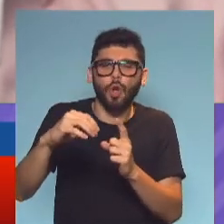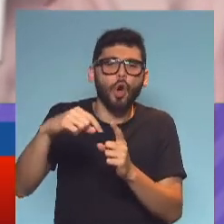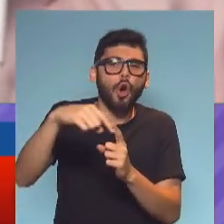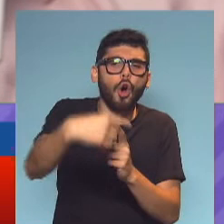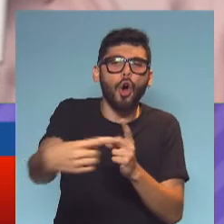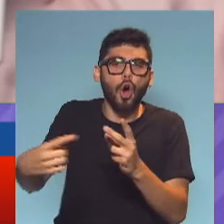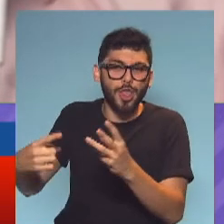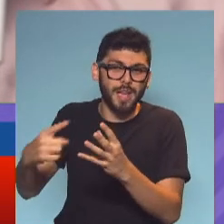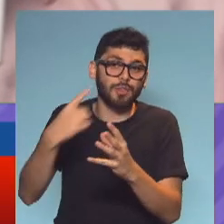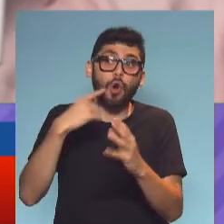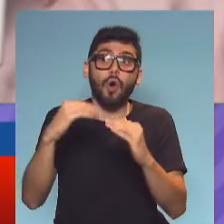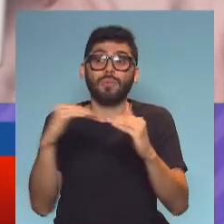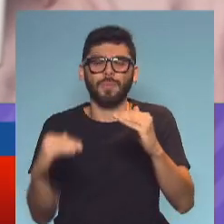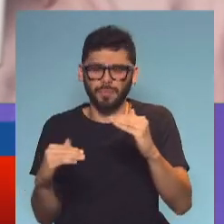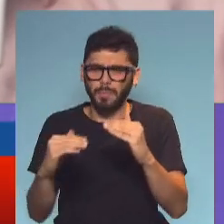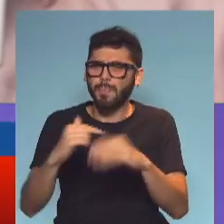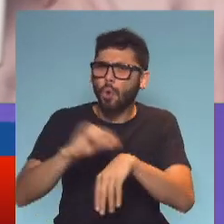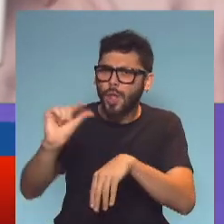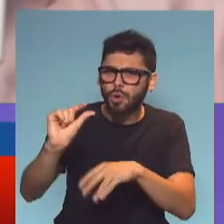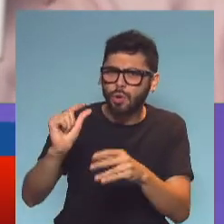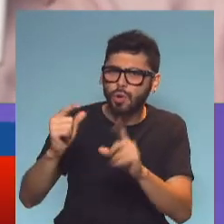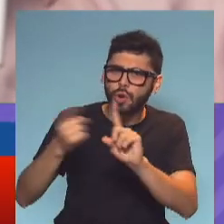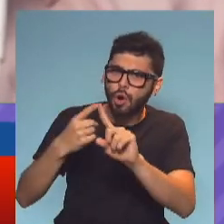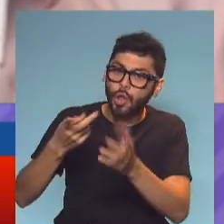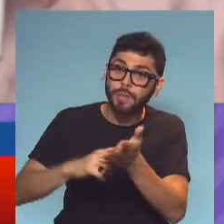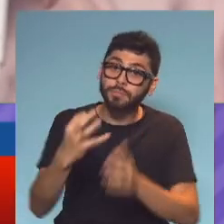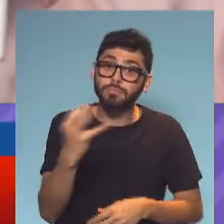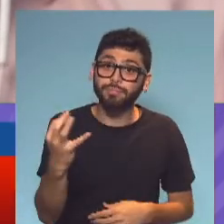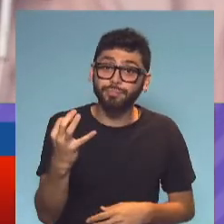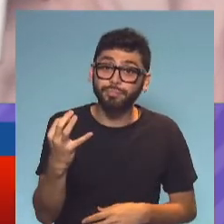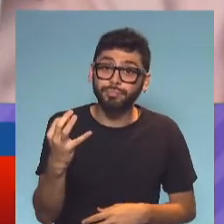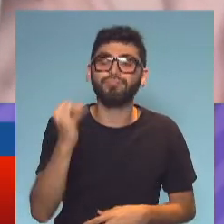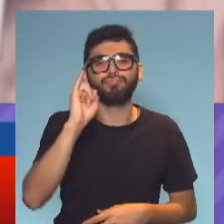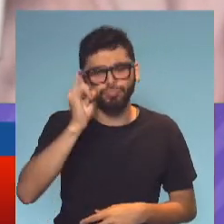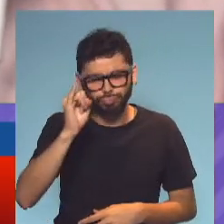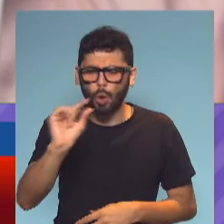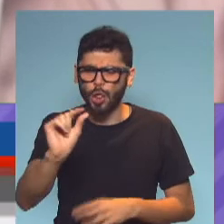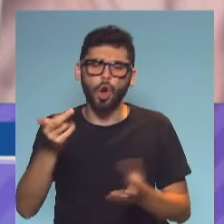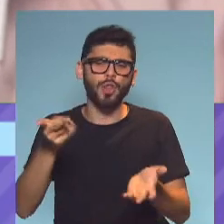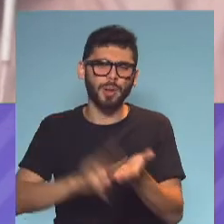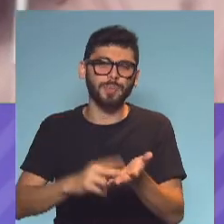y hasta en otras categorías. Pablo, en un ratito creo que te reencontramos. Seguro, seguro.